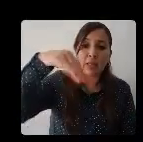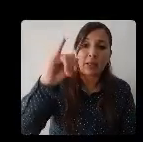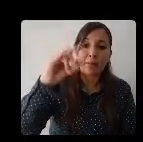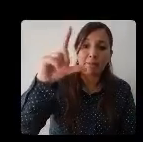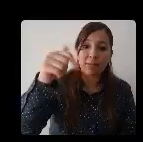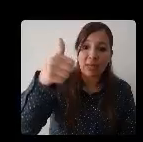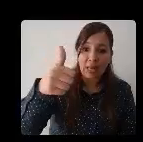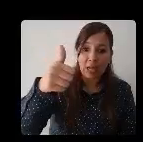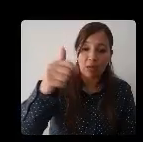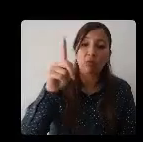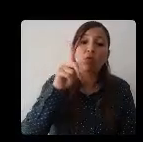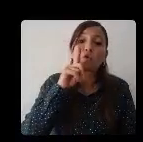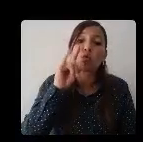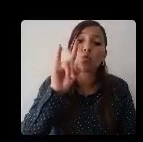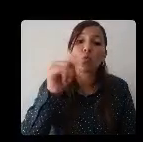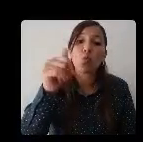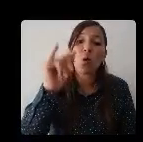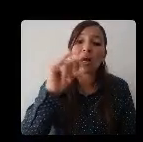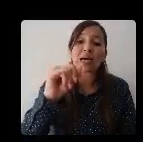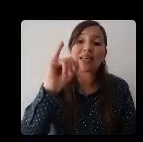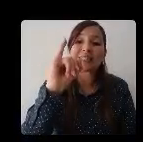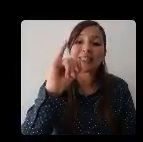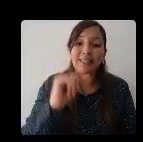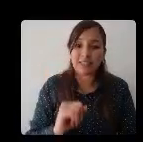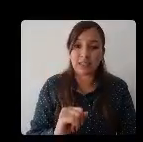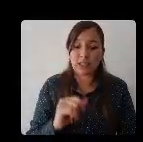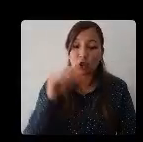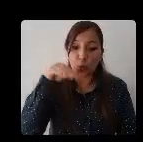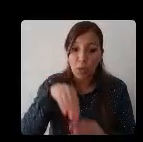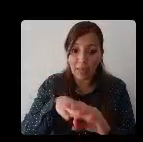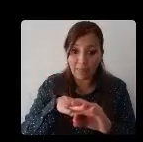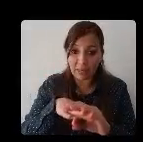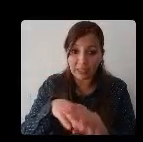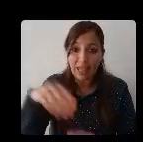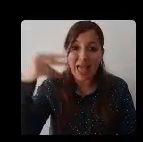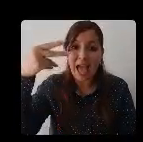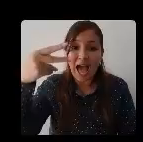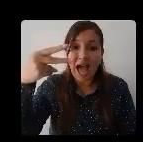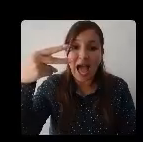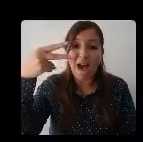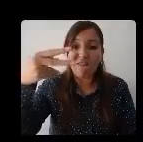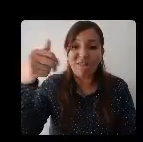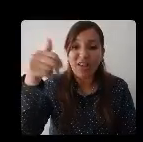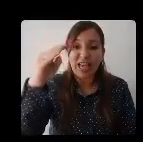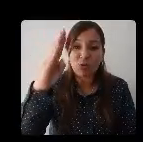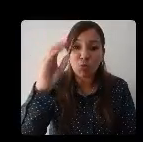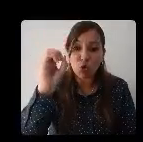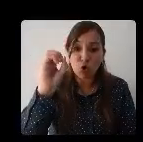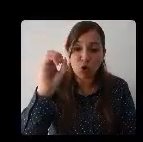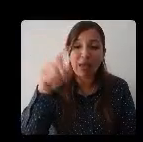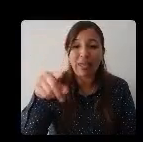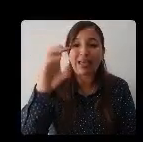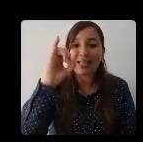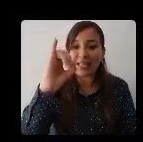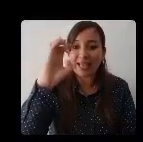que ya es algo que ustedes están ofreciendo. Entonces, ya para ir cerrando, ¿qué recomendaciones le